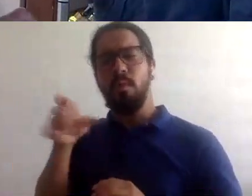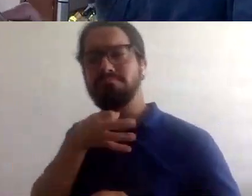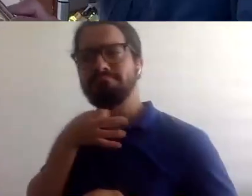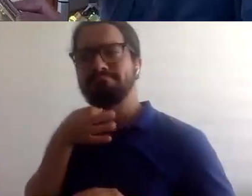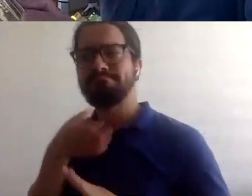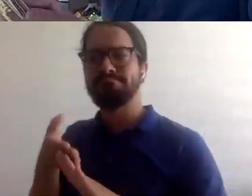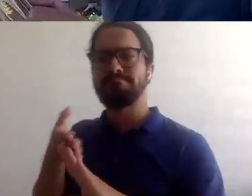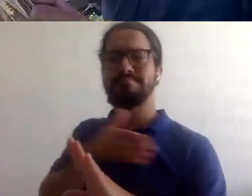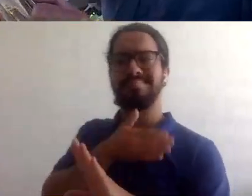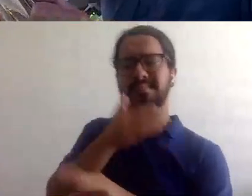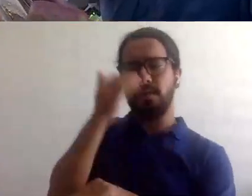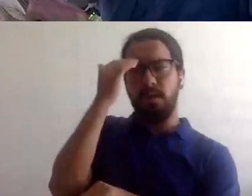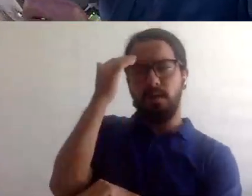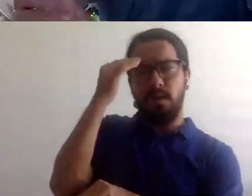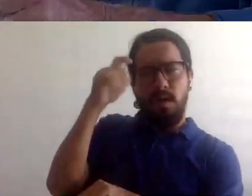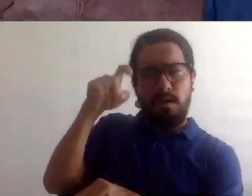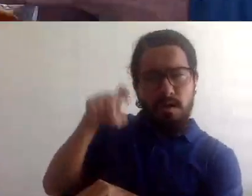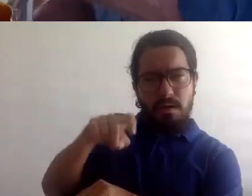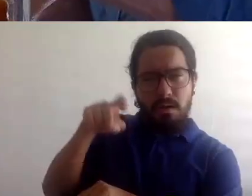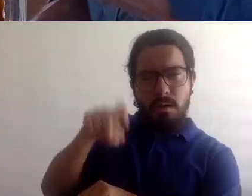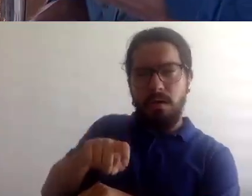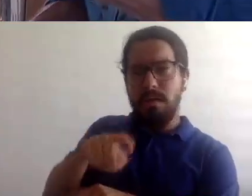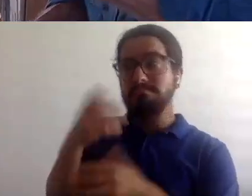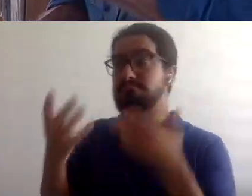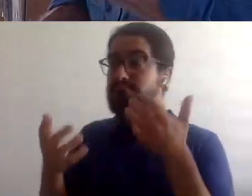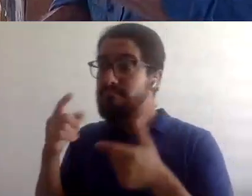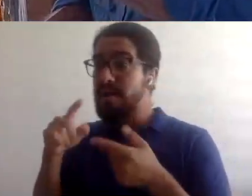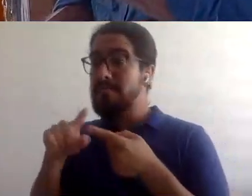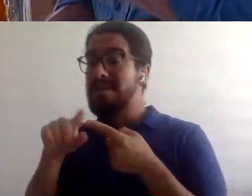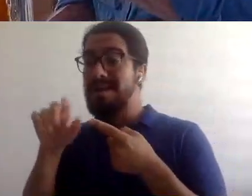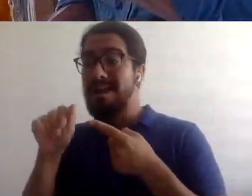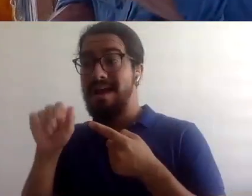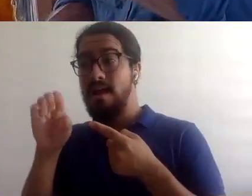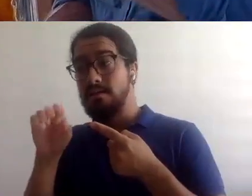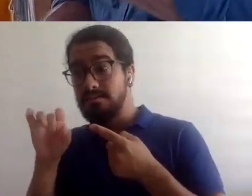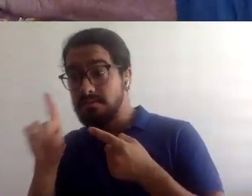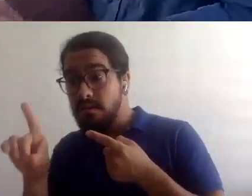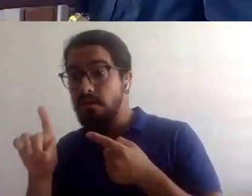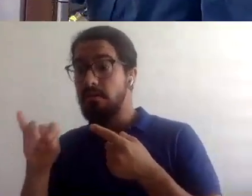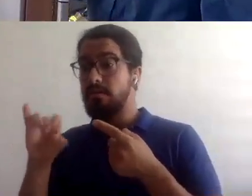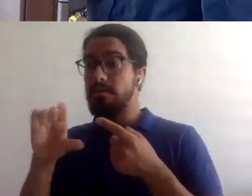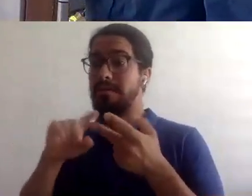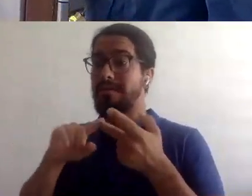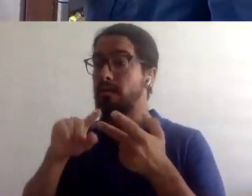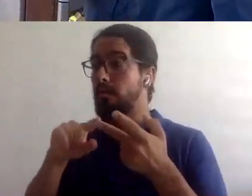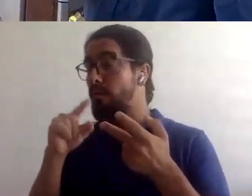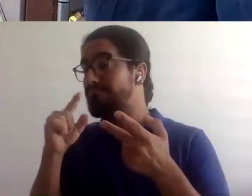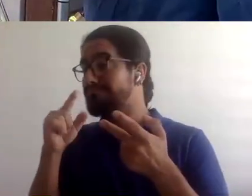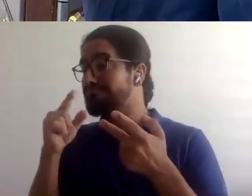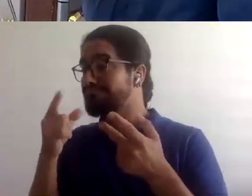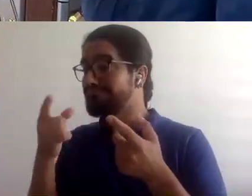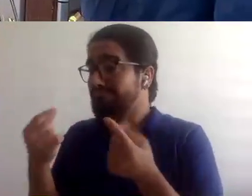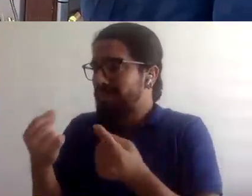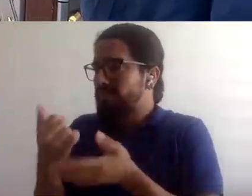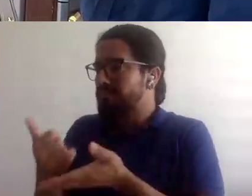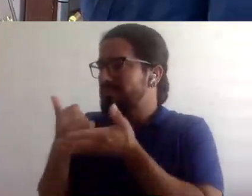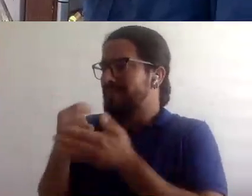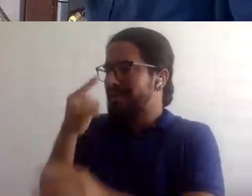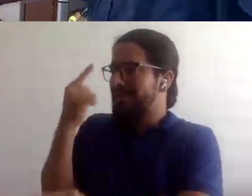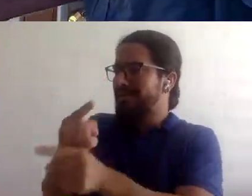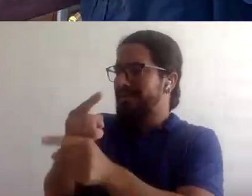mucho ácido, o si se lava 3 veces, o tiene alguna maña. ¿De qué? La verdolaga para prepararse.